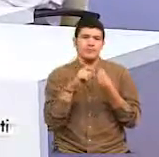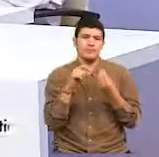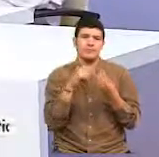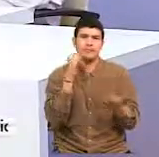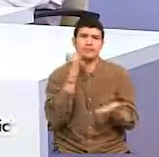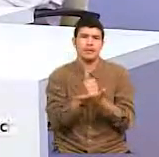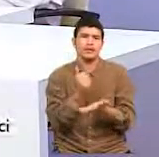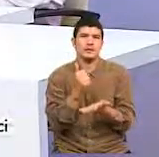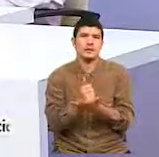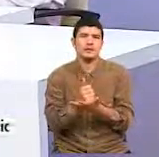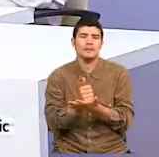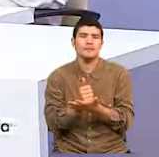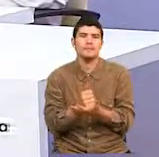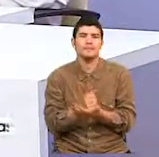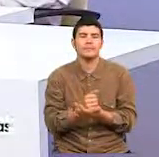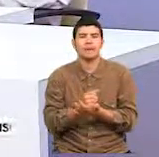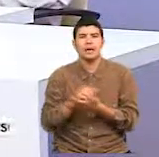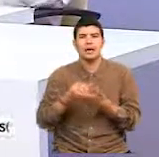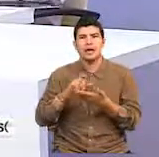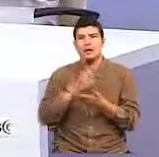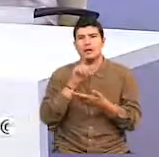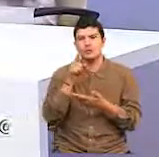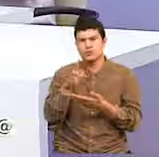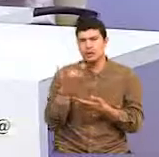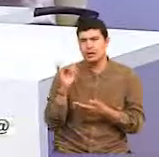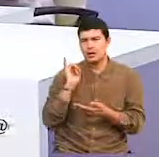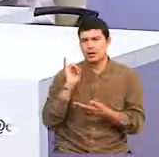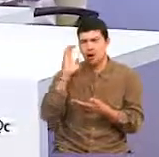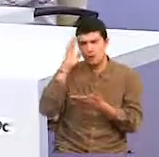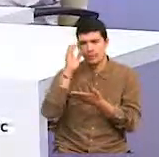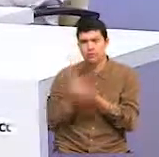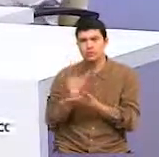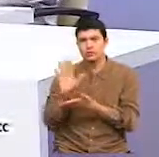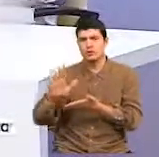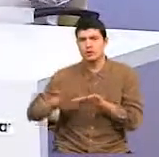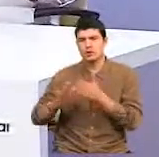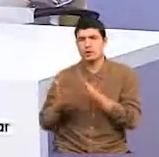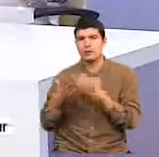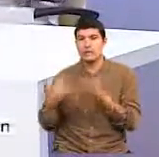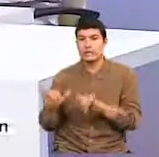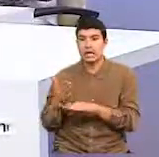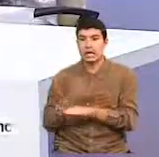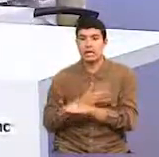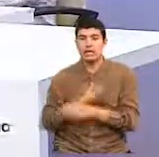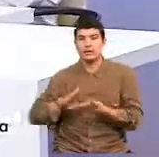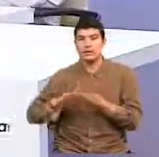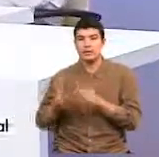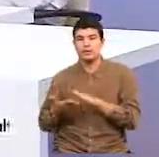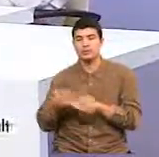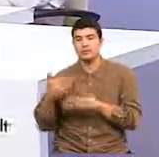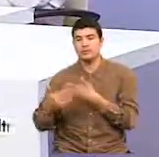homicidios. ¿Qué podríamos decirle a esa comunidad cuando hablamos también de un proceso de paz que ya se inicia con el